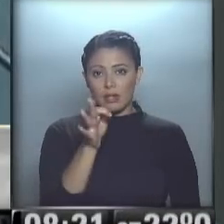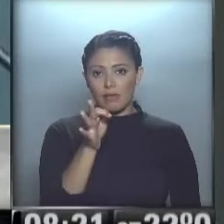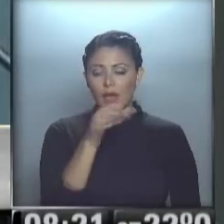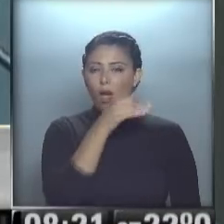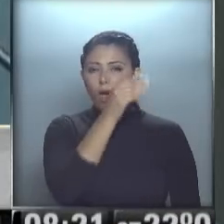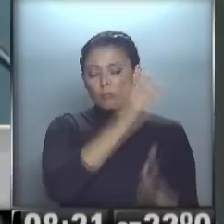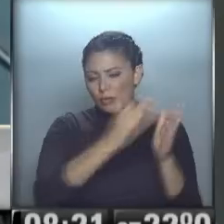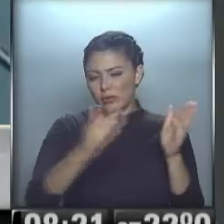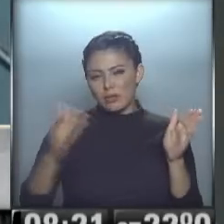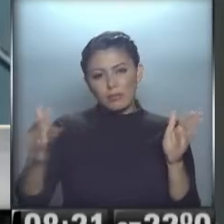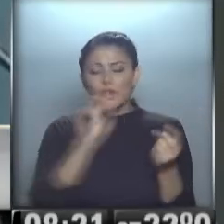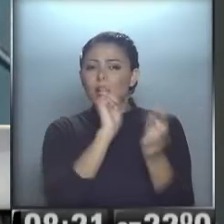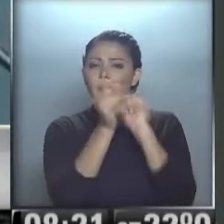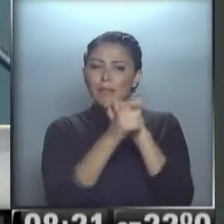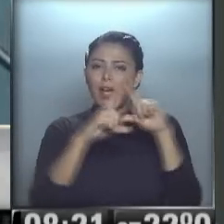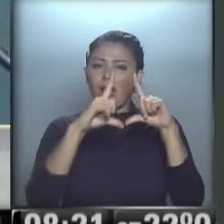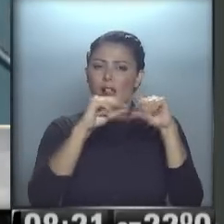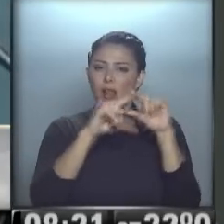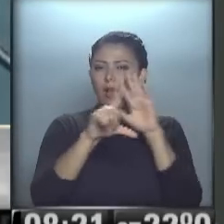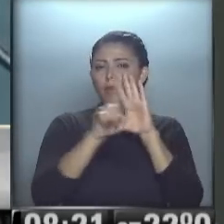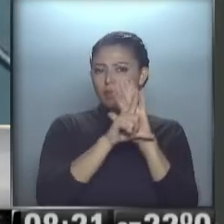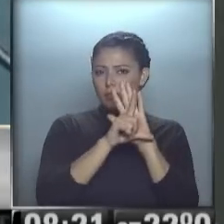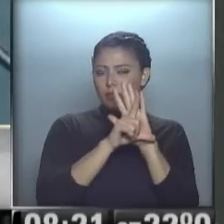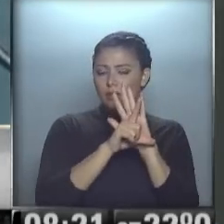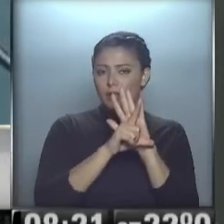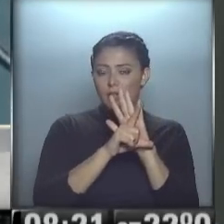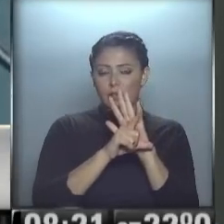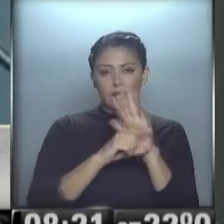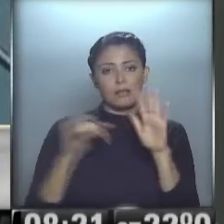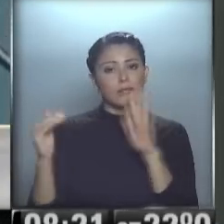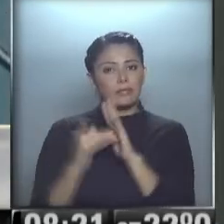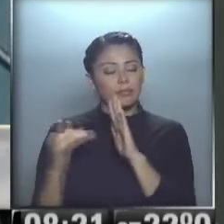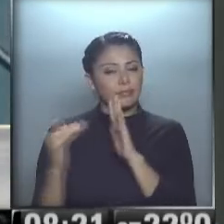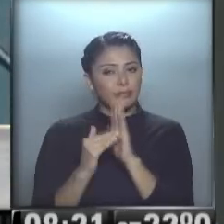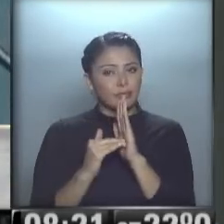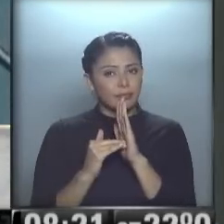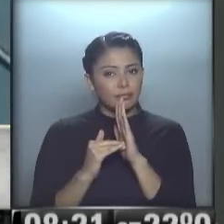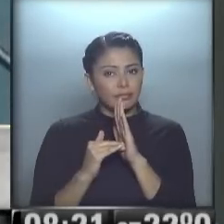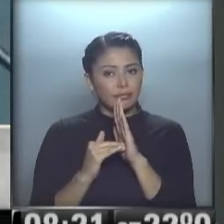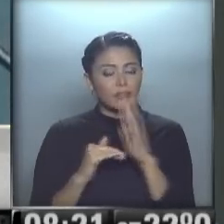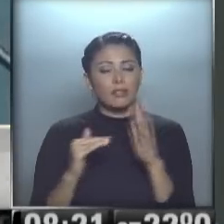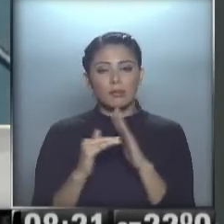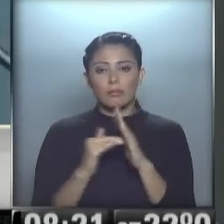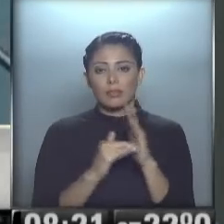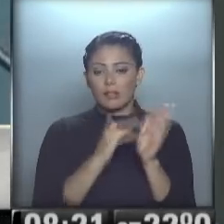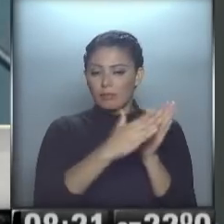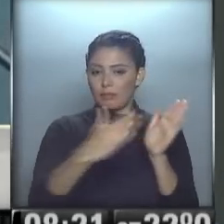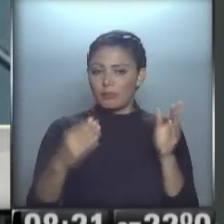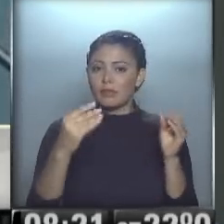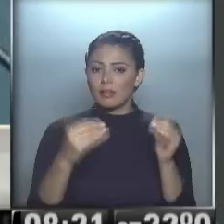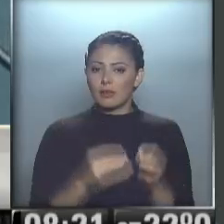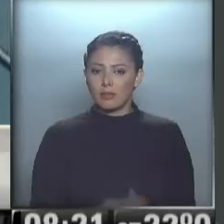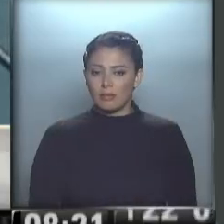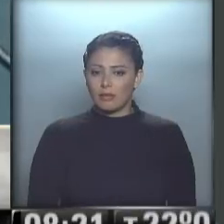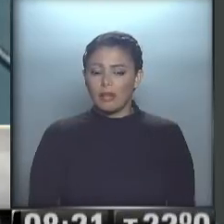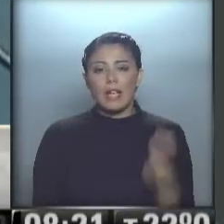procedimiento de la Reforma del Código Penal eh implica eh un procedimiento que es la constitución